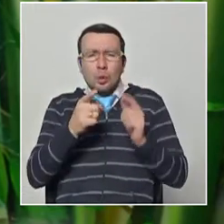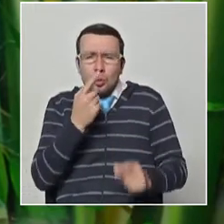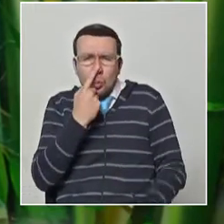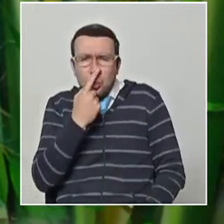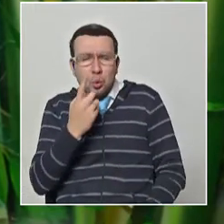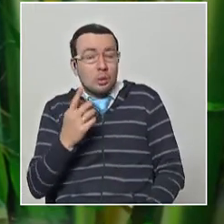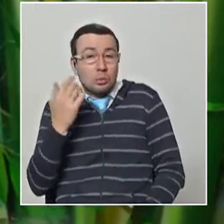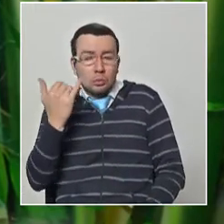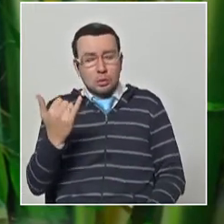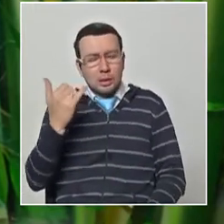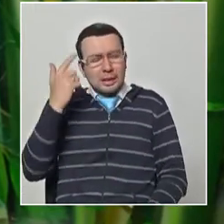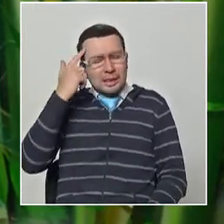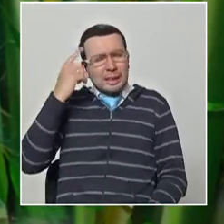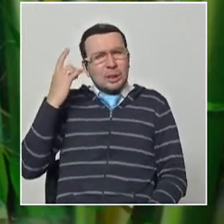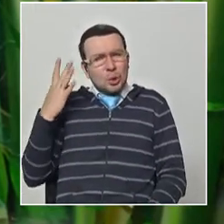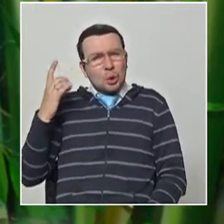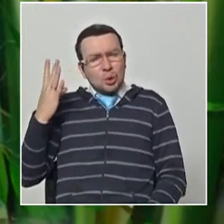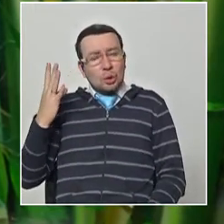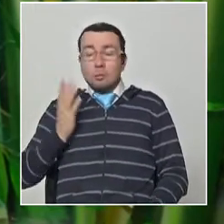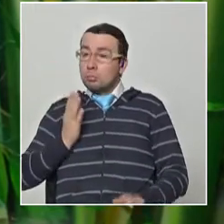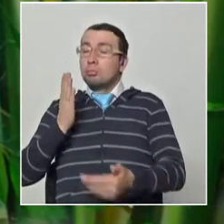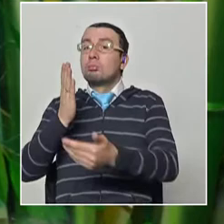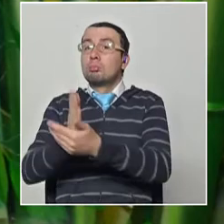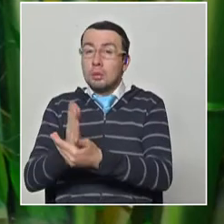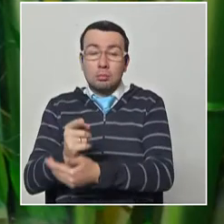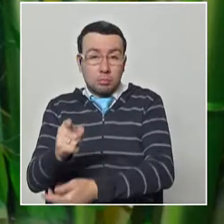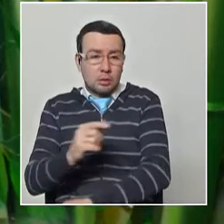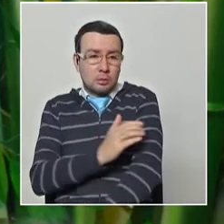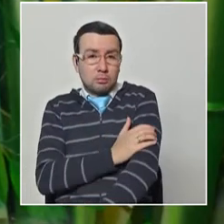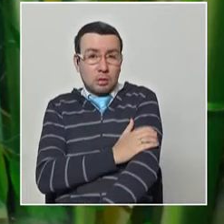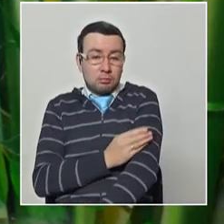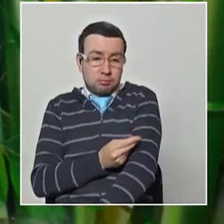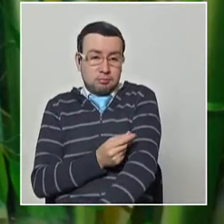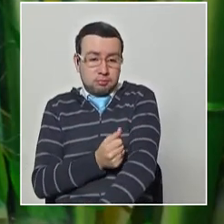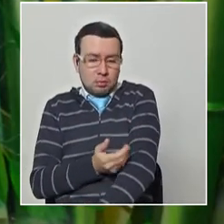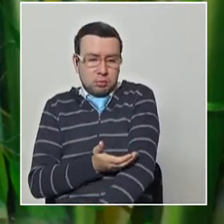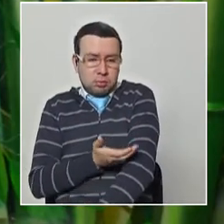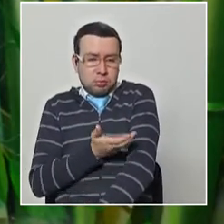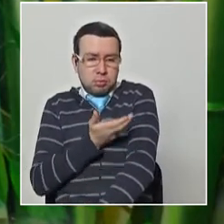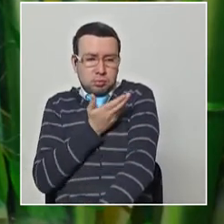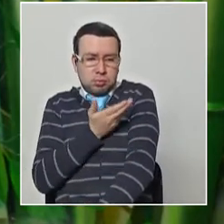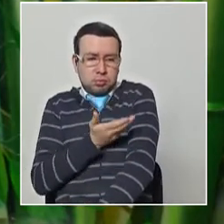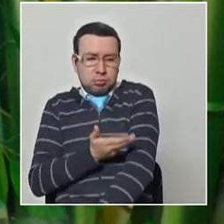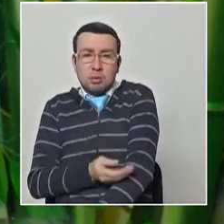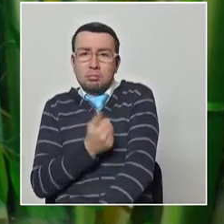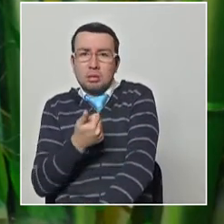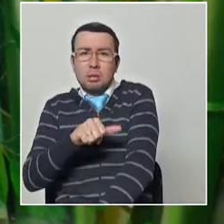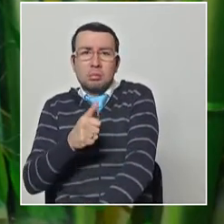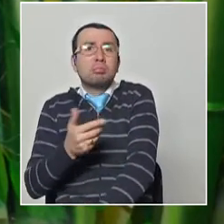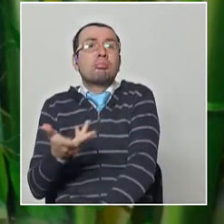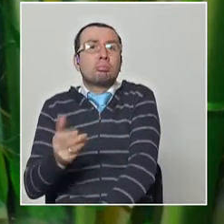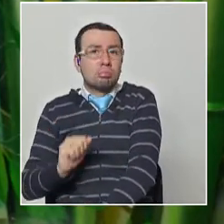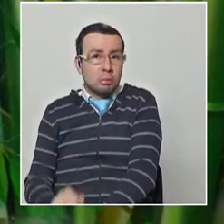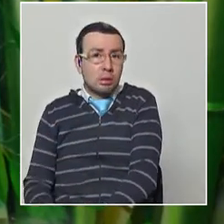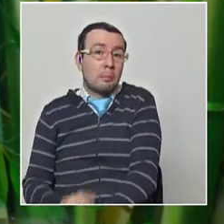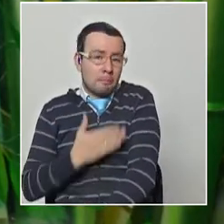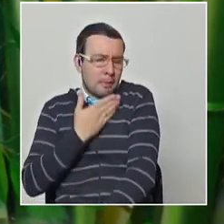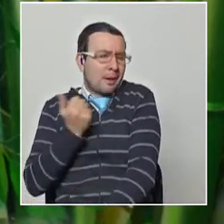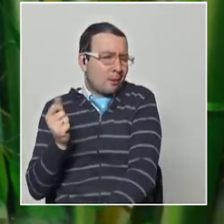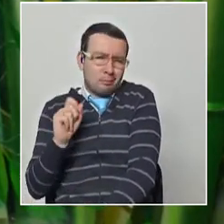cabeza hombre tomes en la presión arterial estamos llenos la hipertensión arterial es una enfermedad